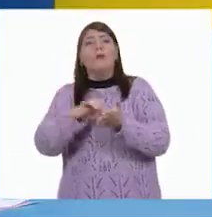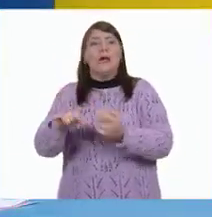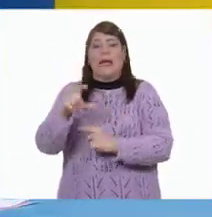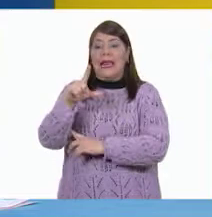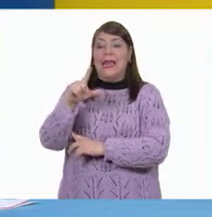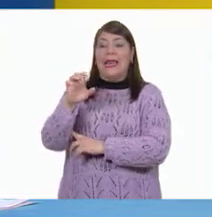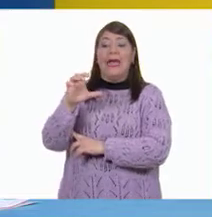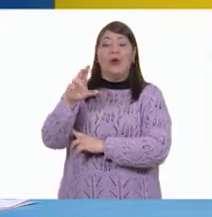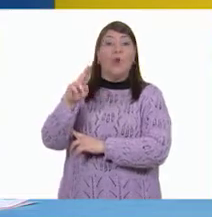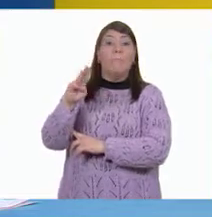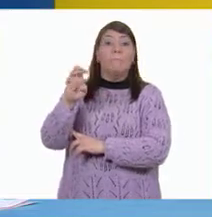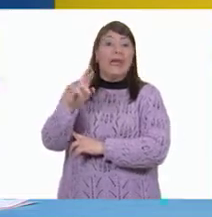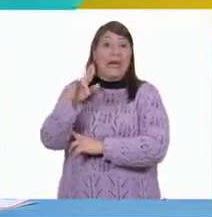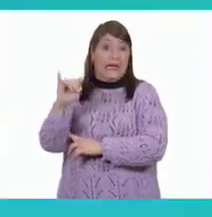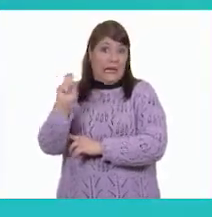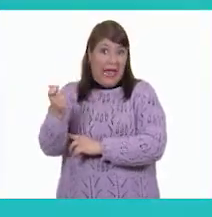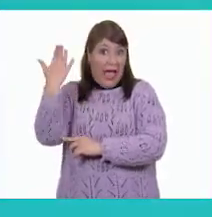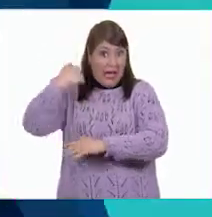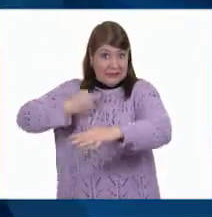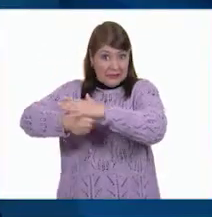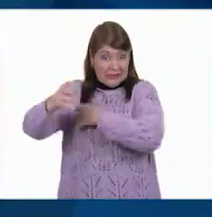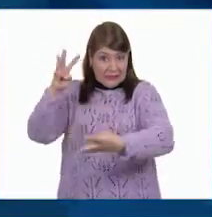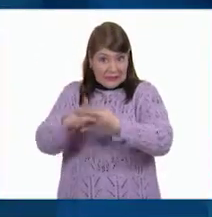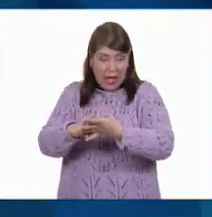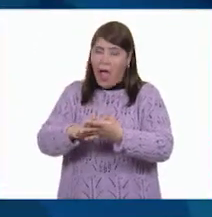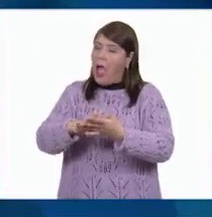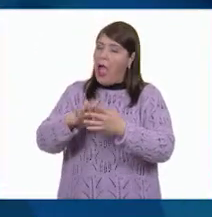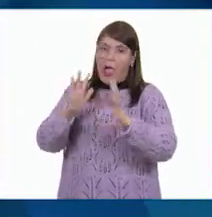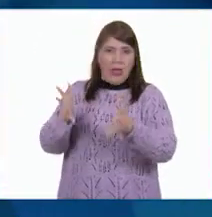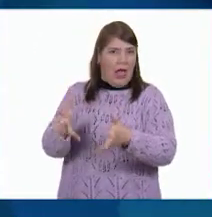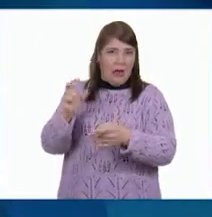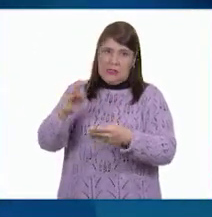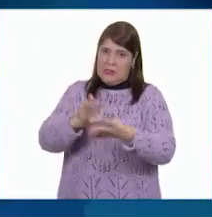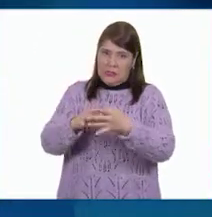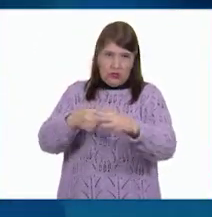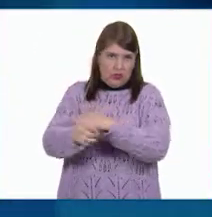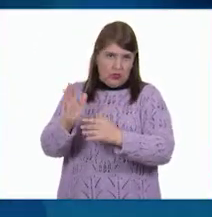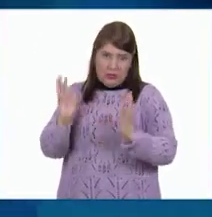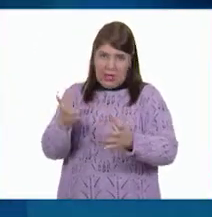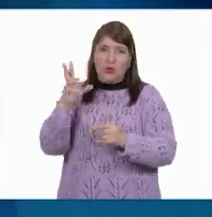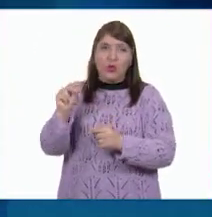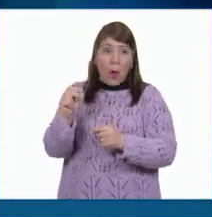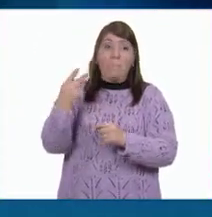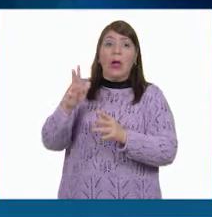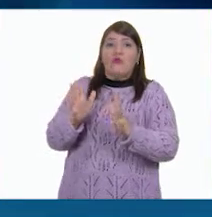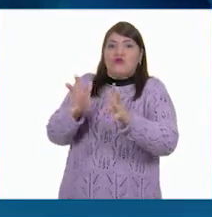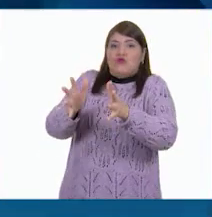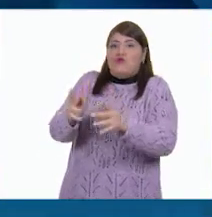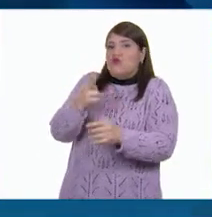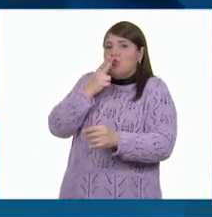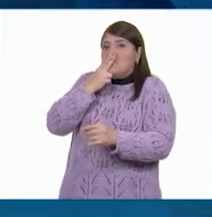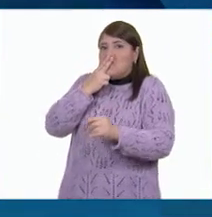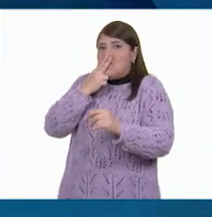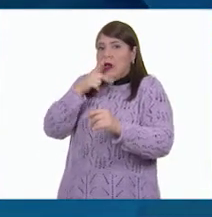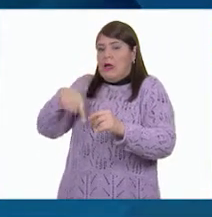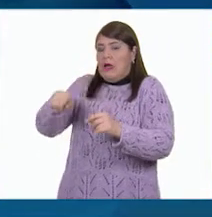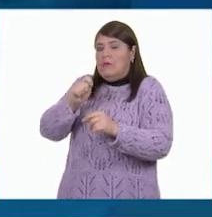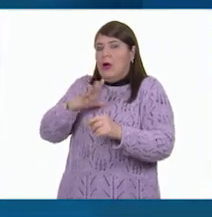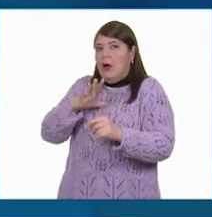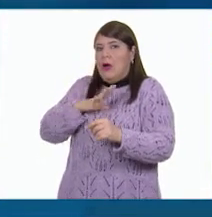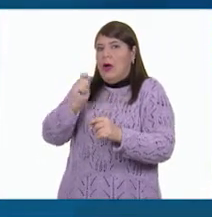Lecumberri. Este edificio ya no es una cárcel, pero se conserva la impresionante construcción, que está llena de historias,